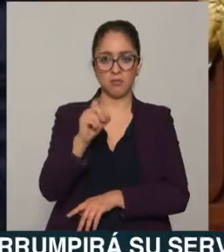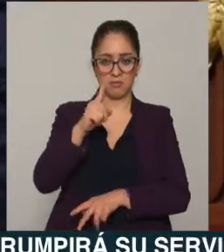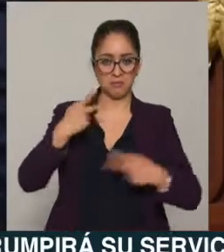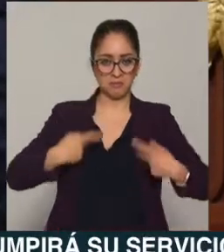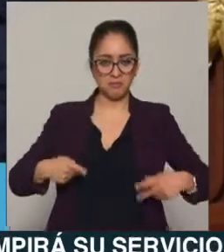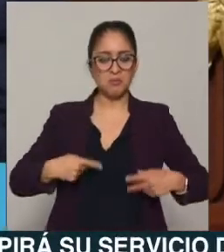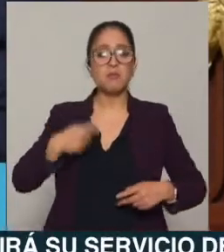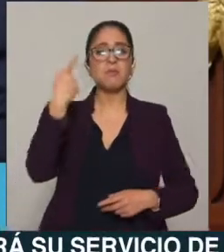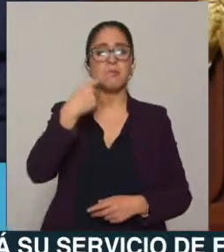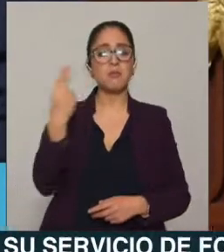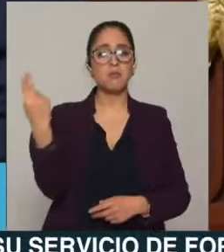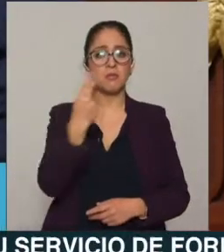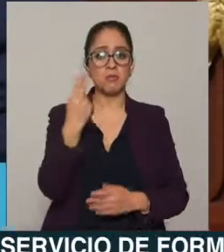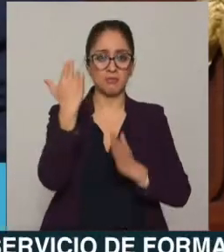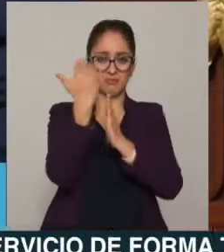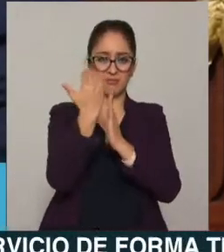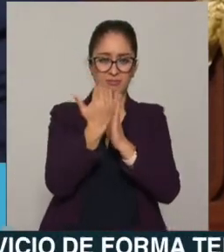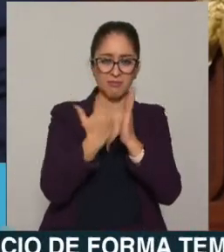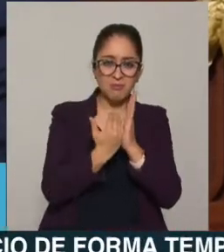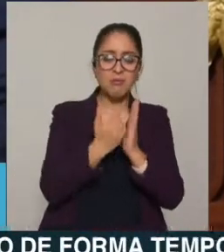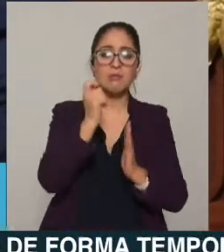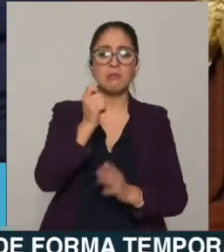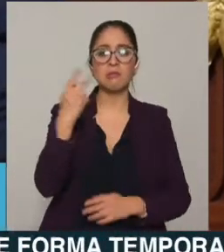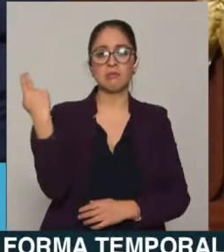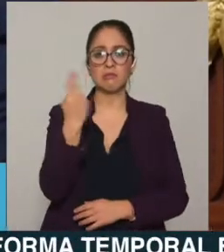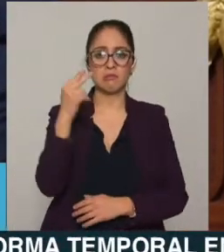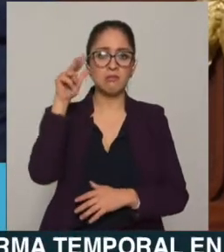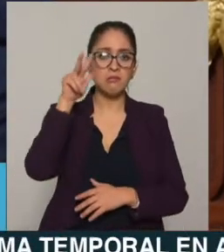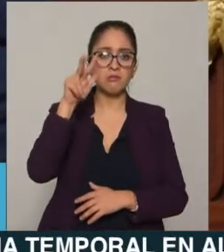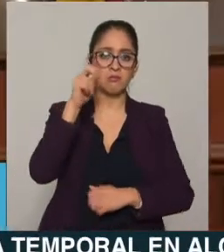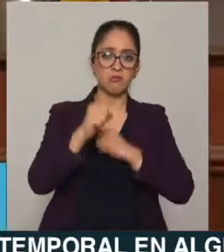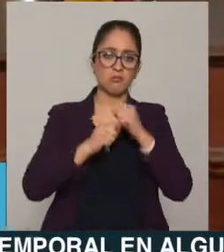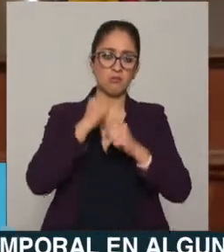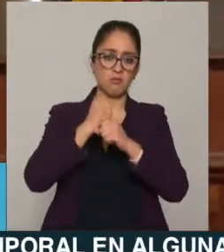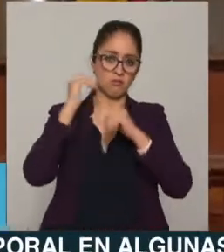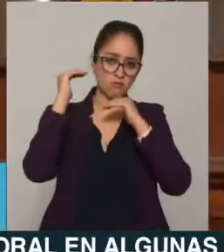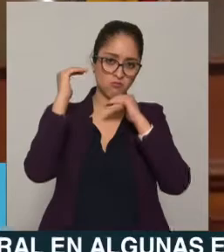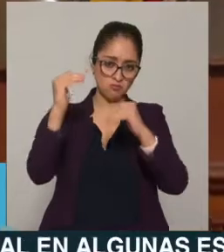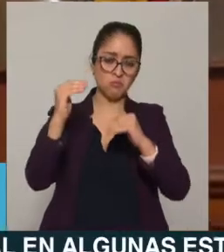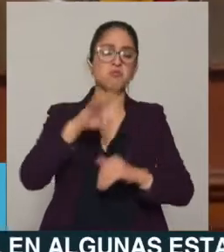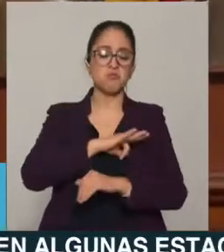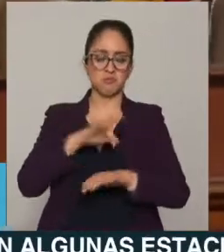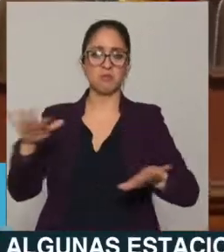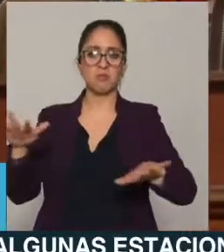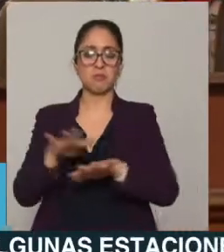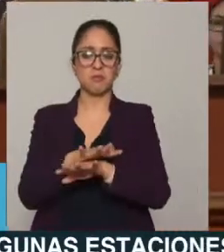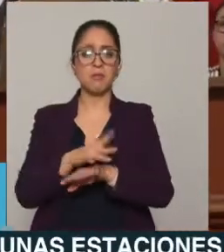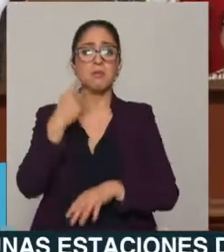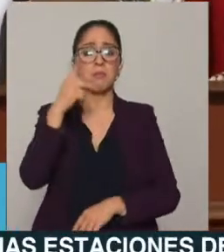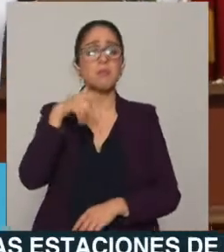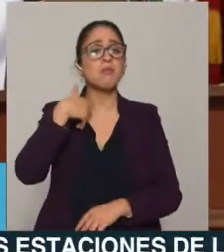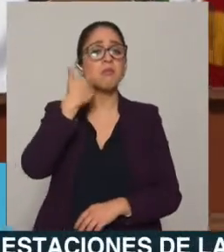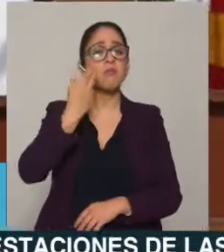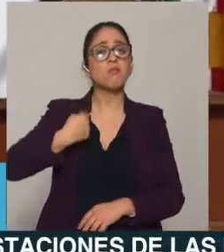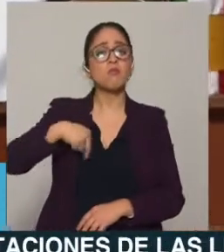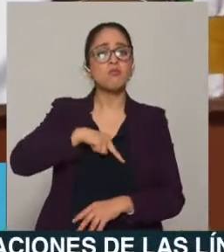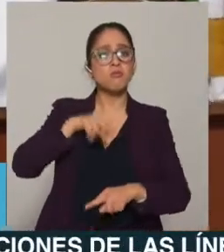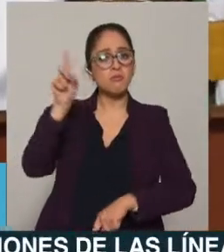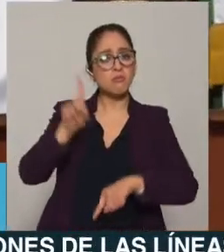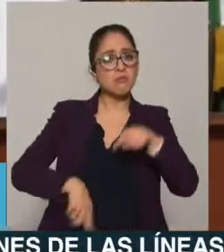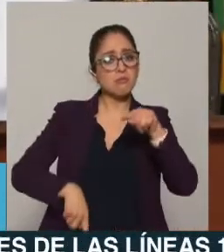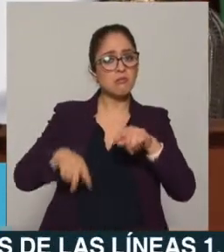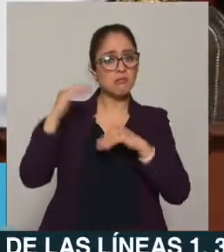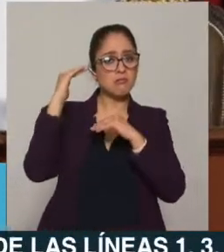requisitos existentes actualmente es la mayoría de edad. Lo que estamos buscando es eliminar este requisito que resulta